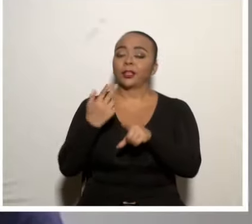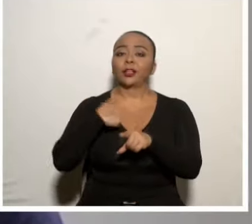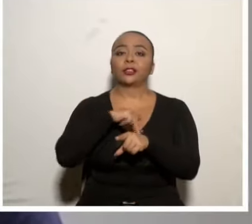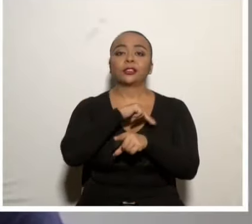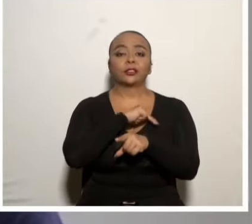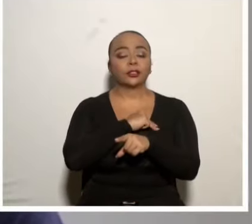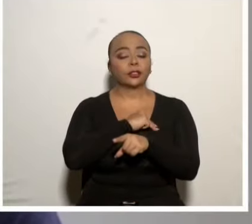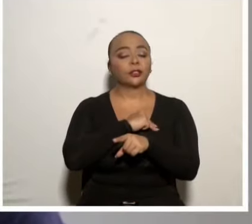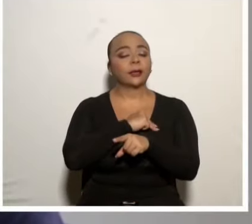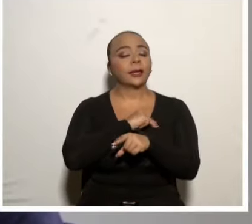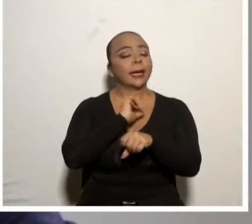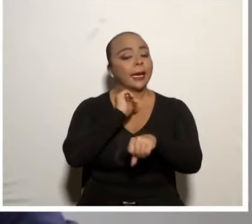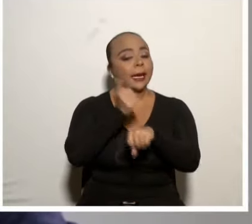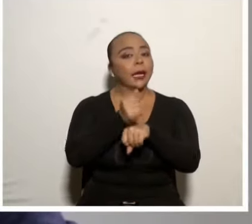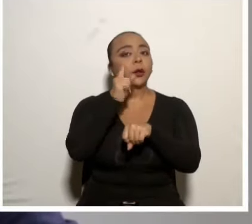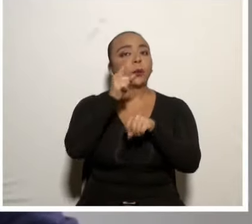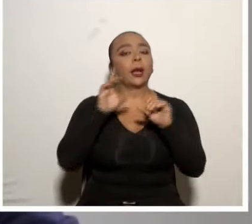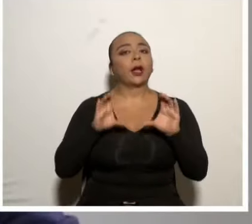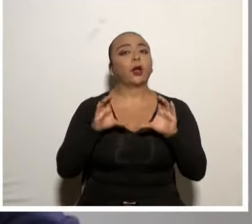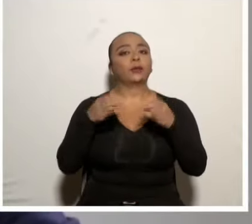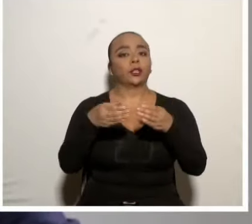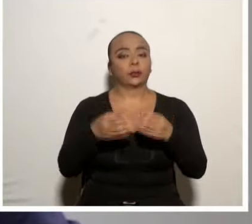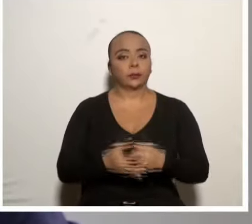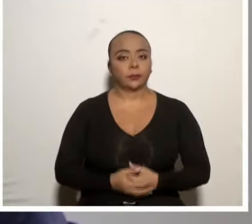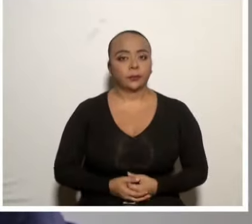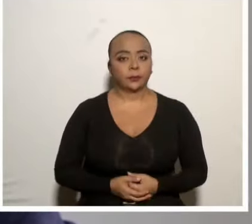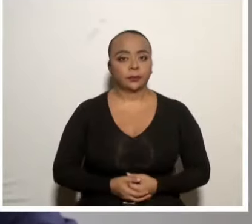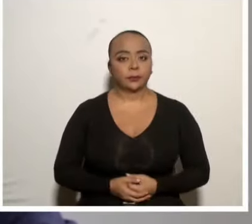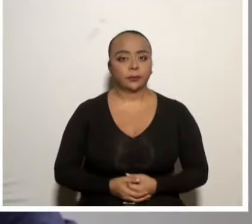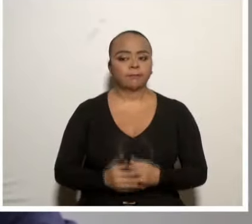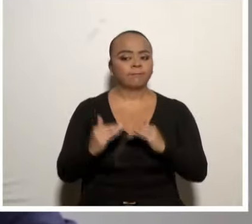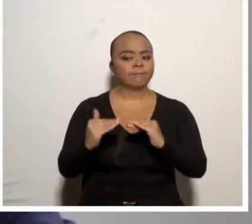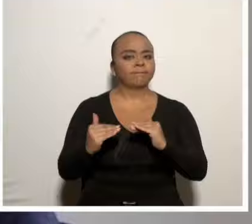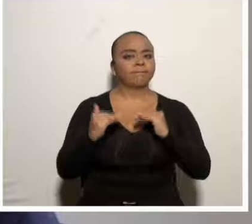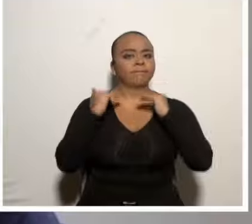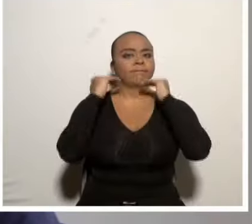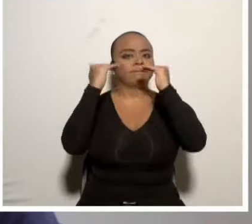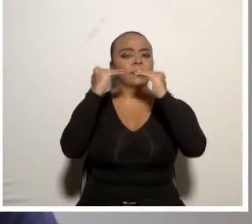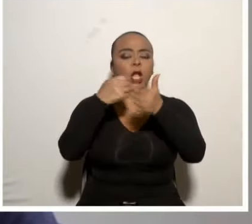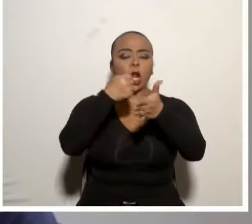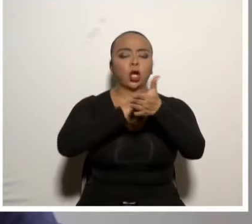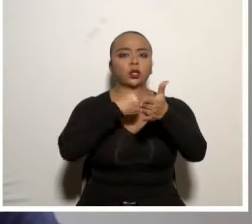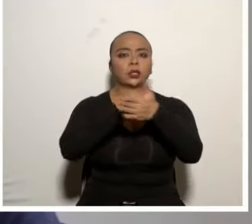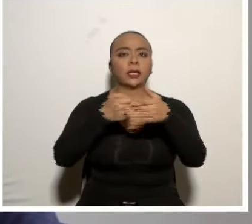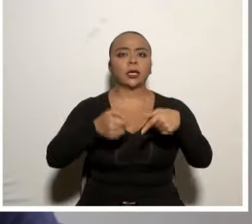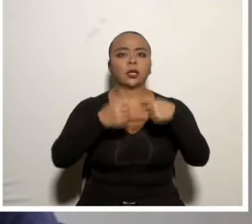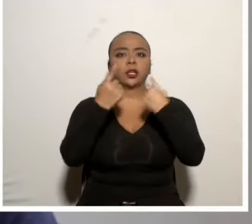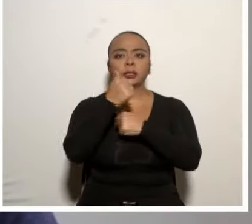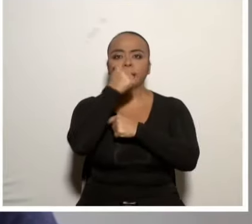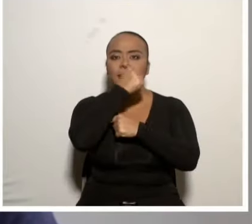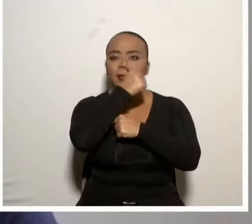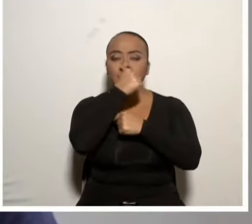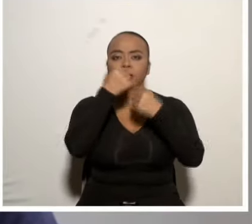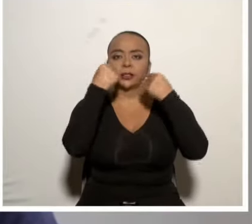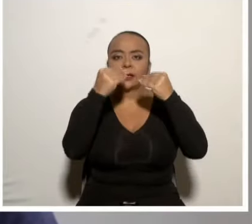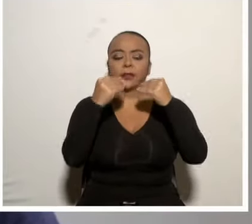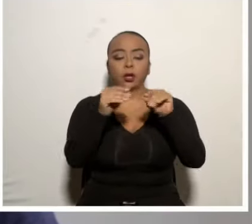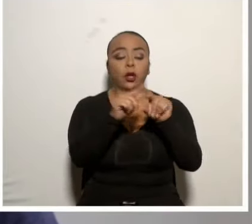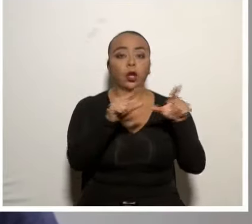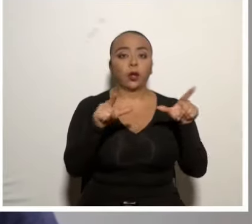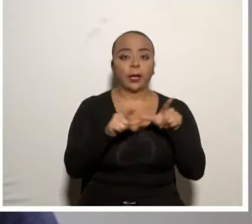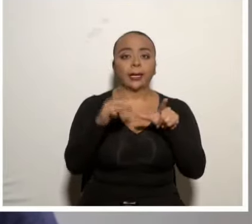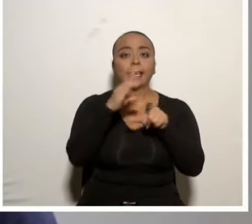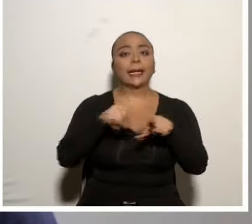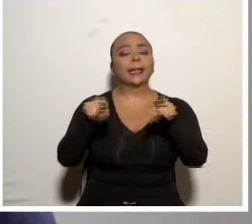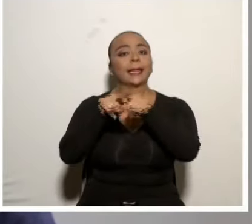en disponibilidad de crear una comisión de alto nivel de lucha contra el narcotráfico a nivel local